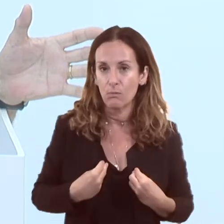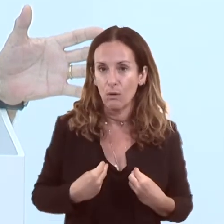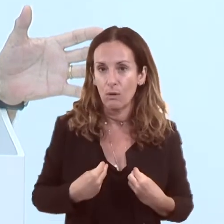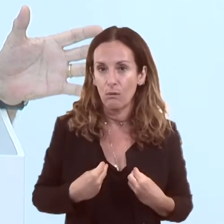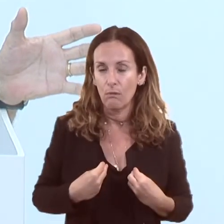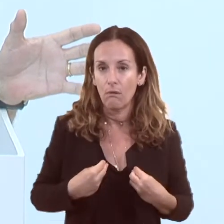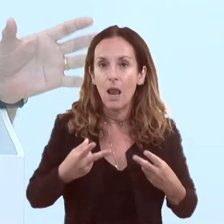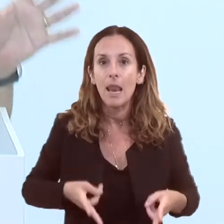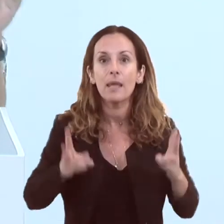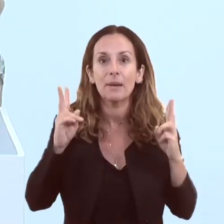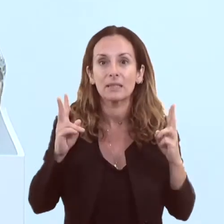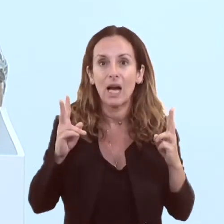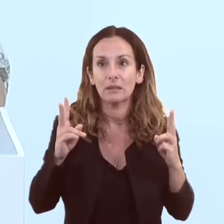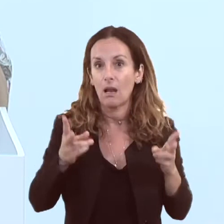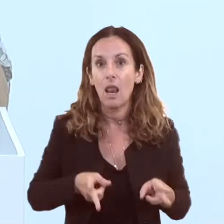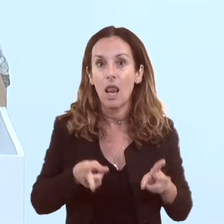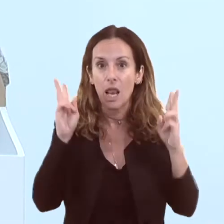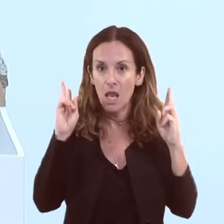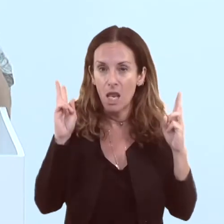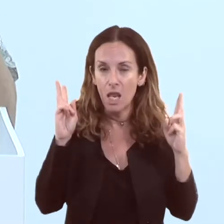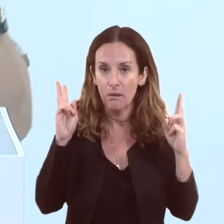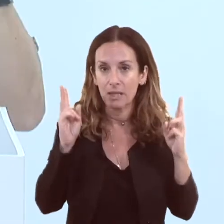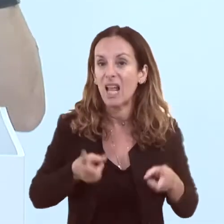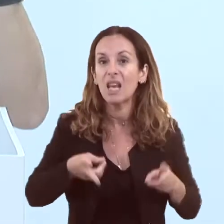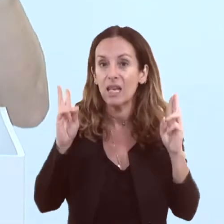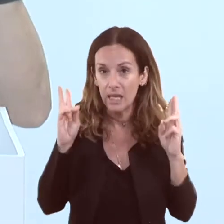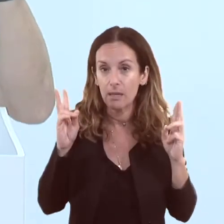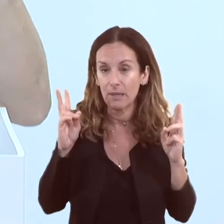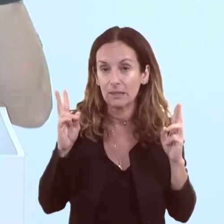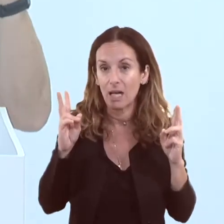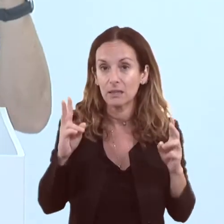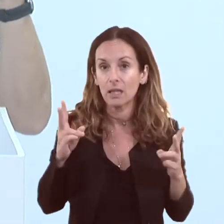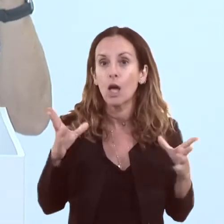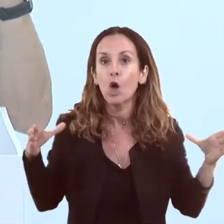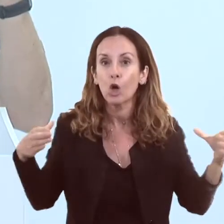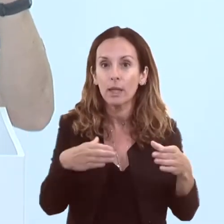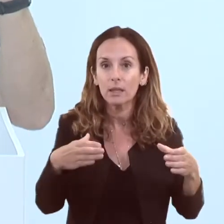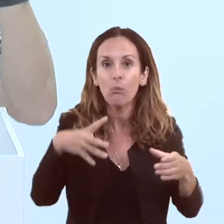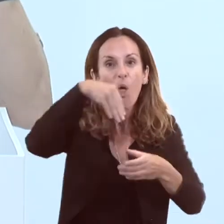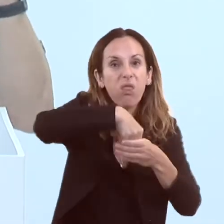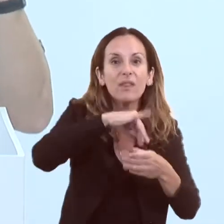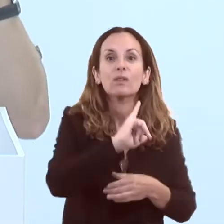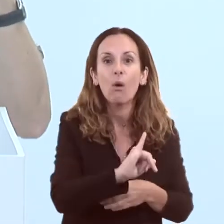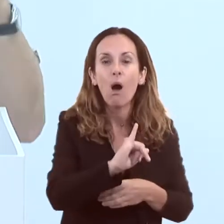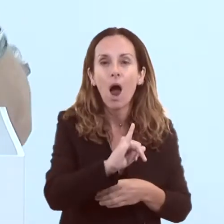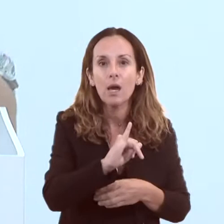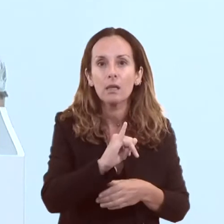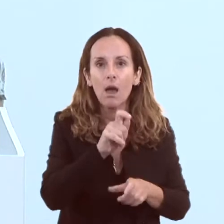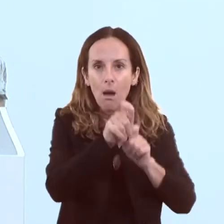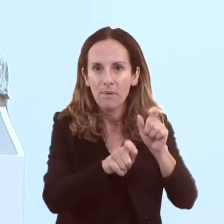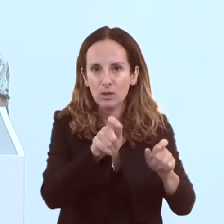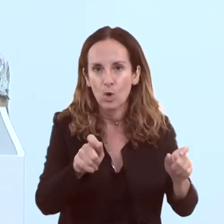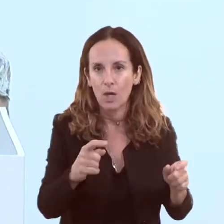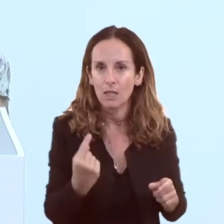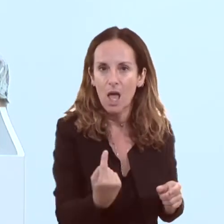la Libertad en el fondo el colectivo Está compuesto por cerebros singulares individuales cuya libertad consiste